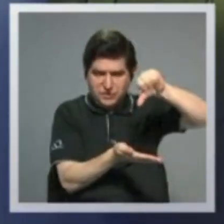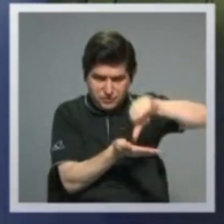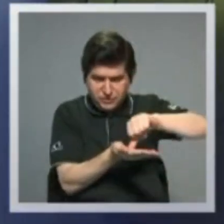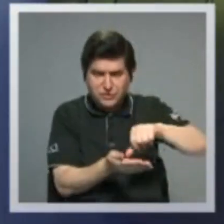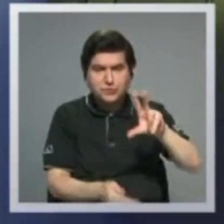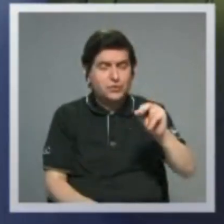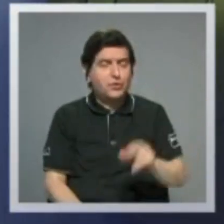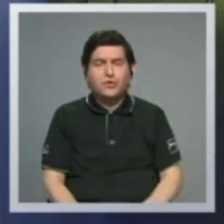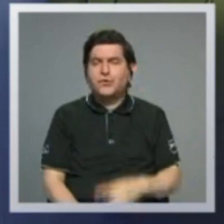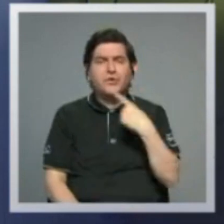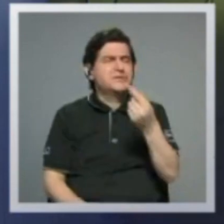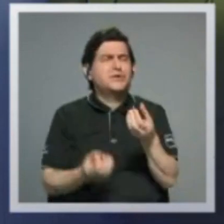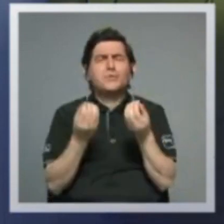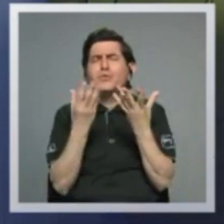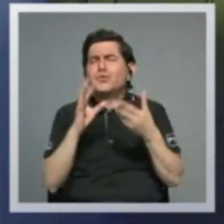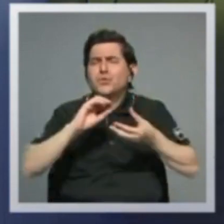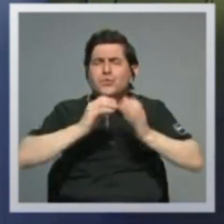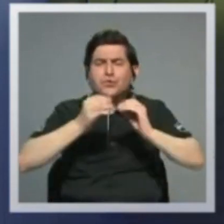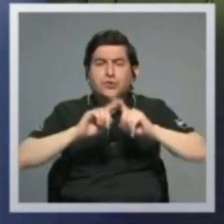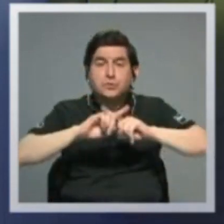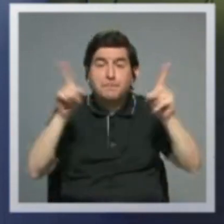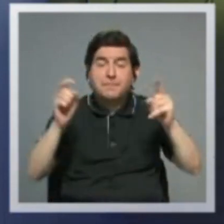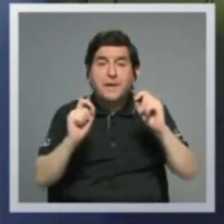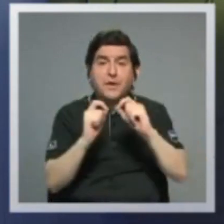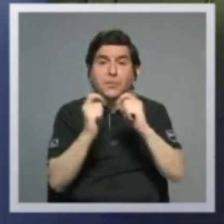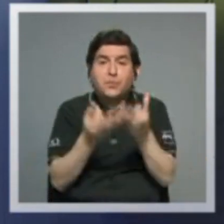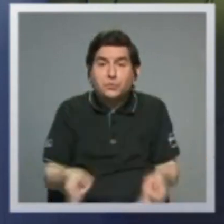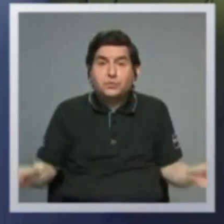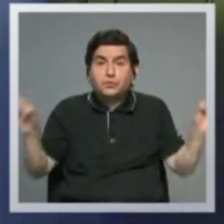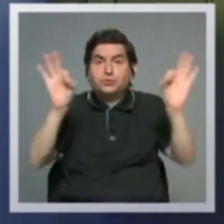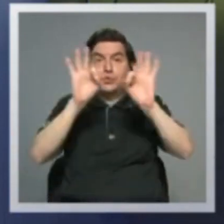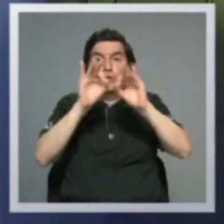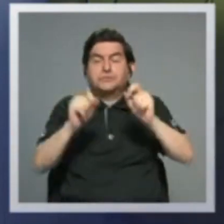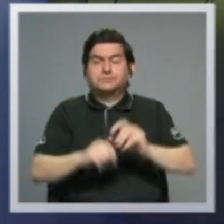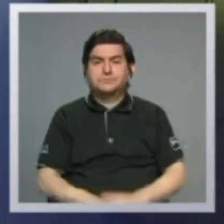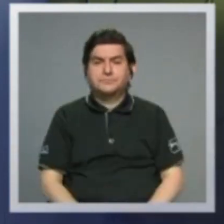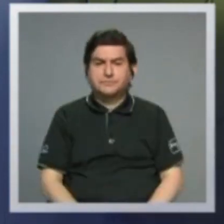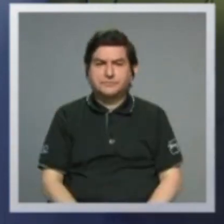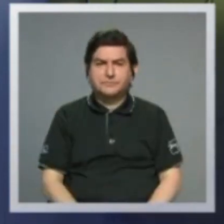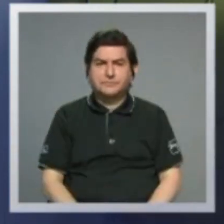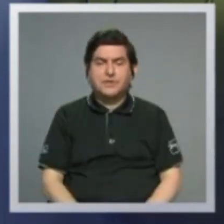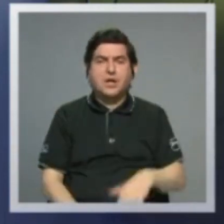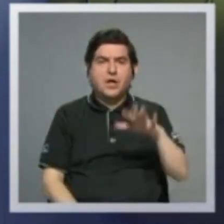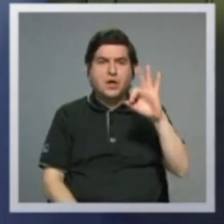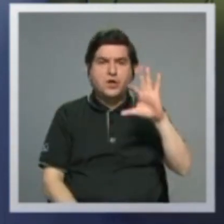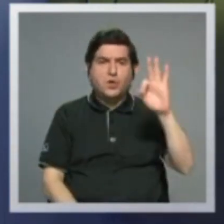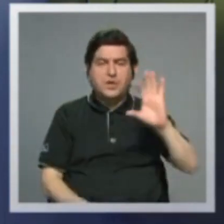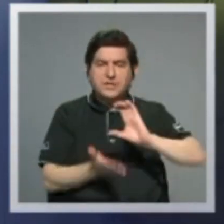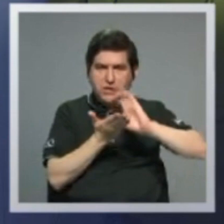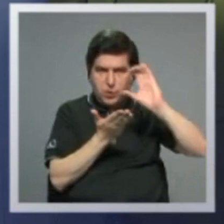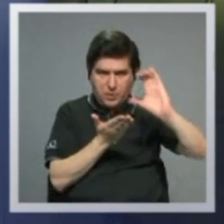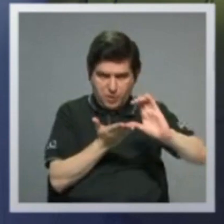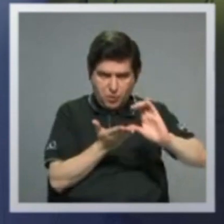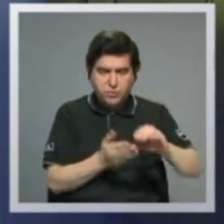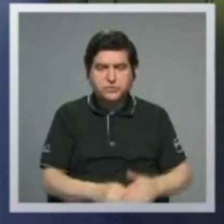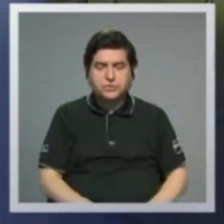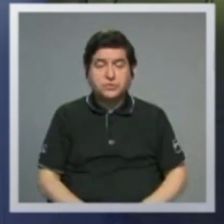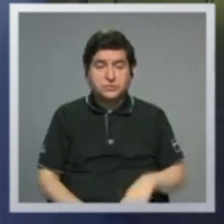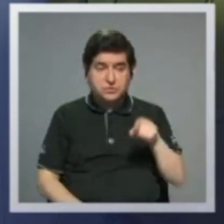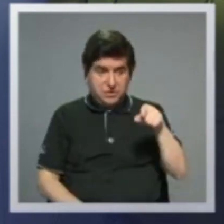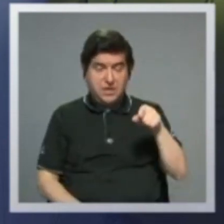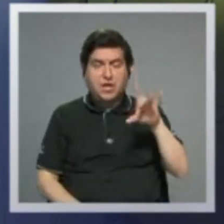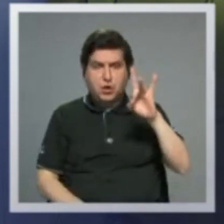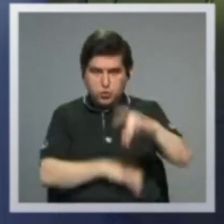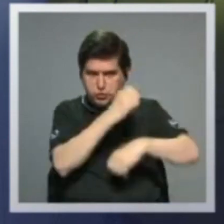quiero abrumar con cifras, pero algunos puntos importantes. Por ejemplo, se han dado 99 cursos en este transcurso de estos